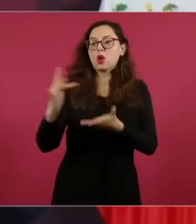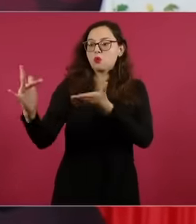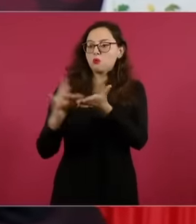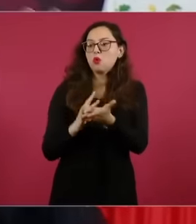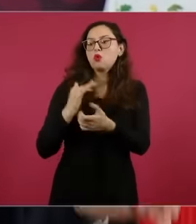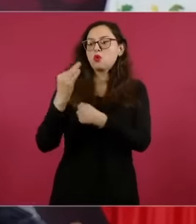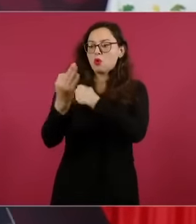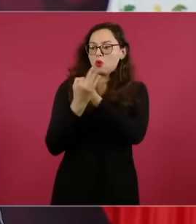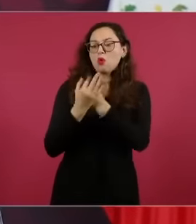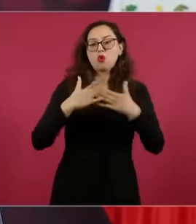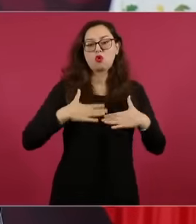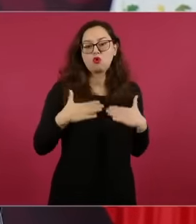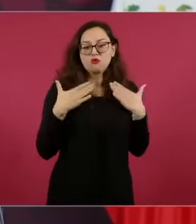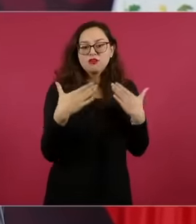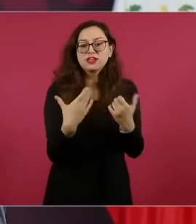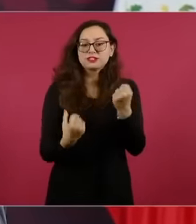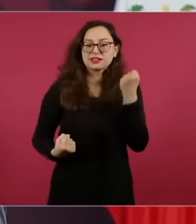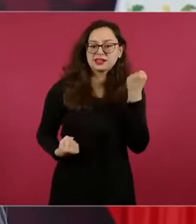En todo el país,